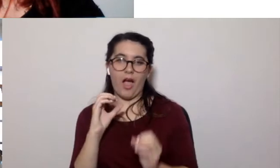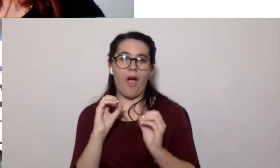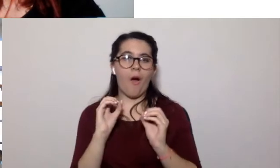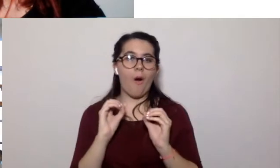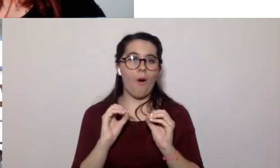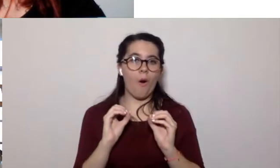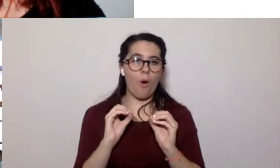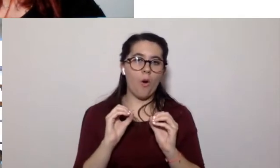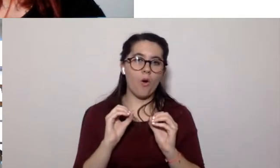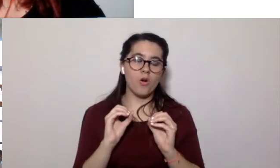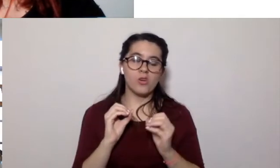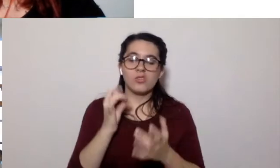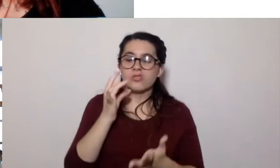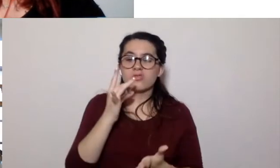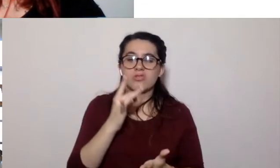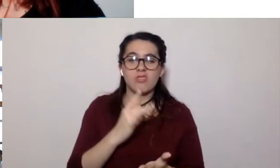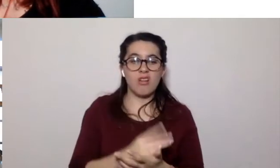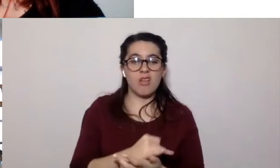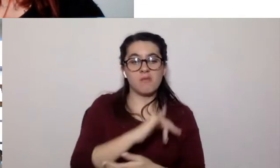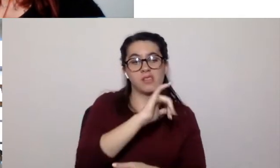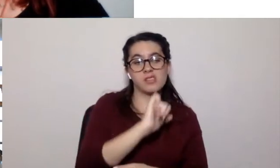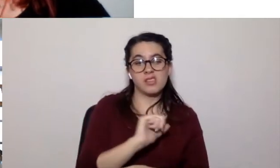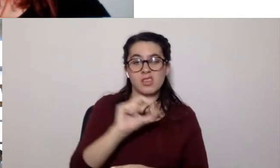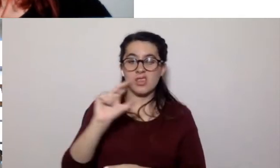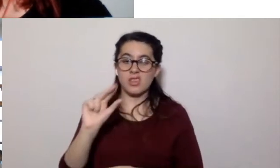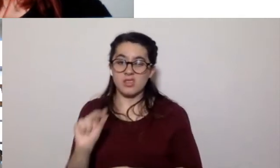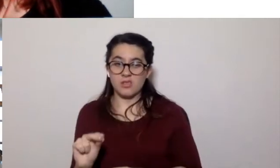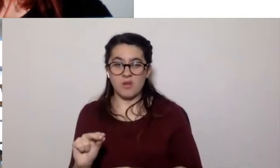lo hipotético, en lo catastrófico, ¿no?